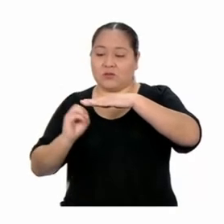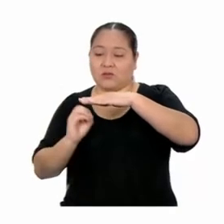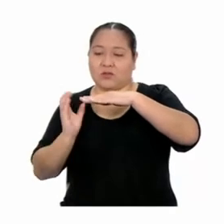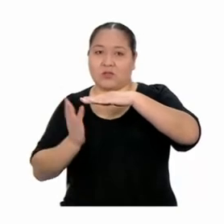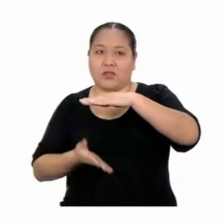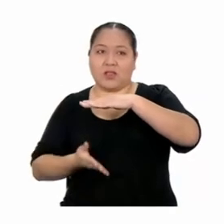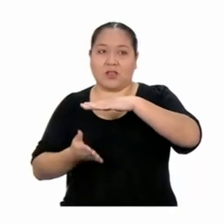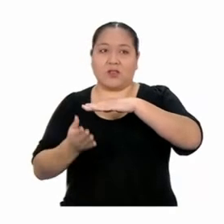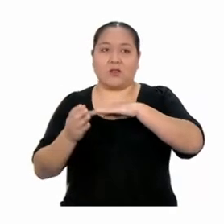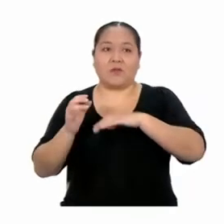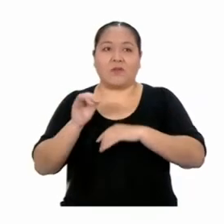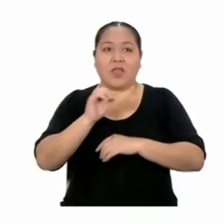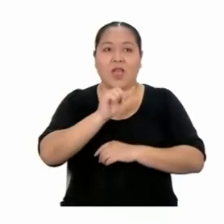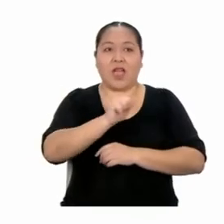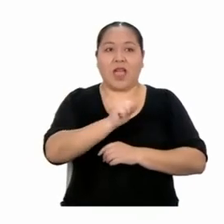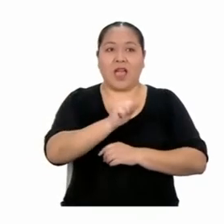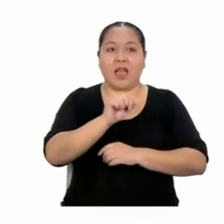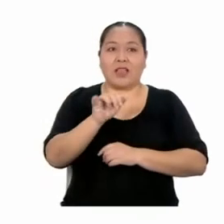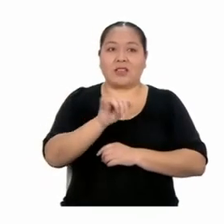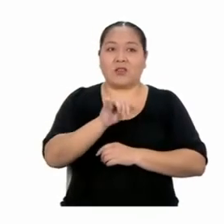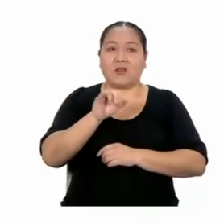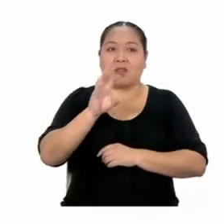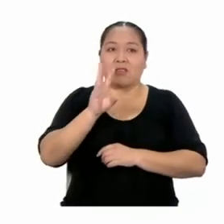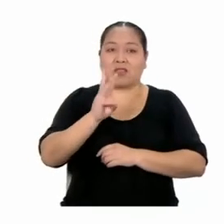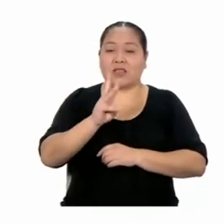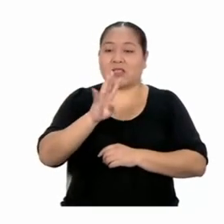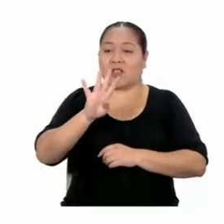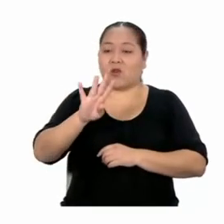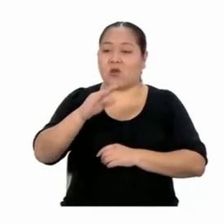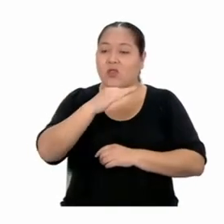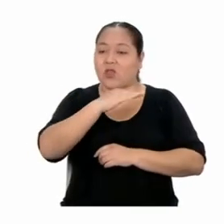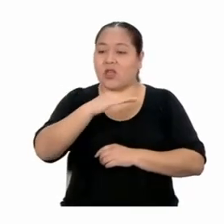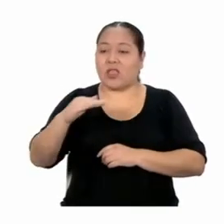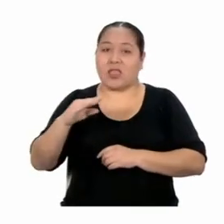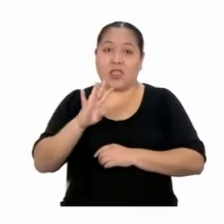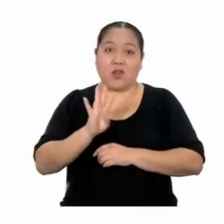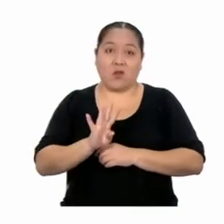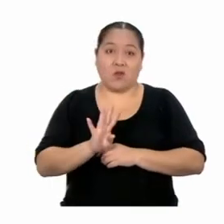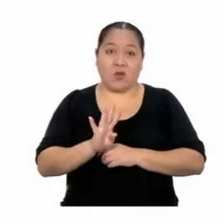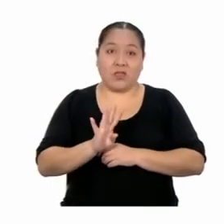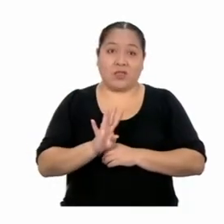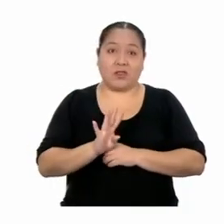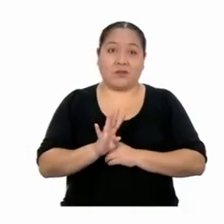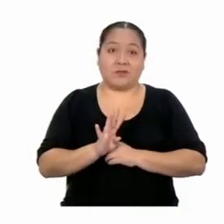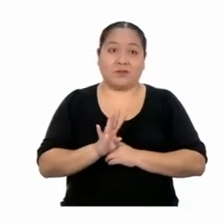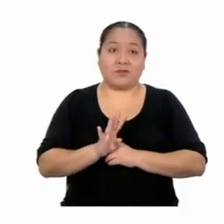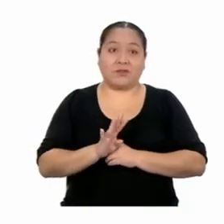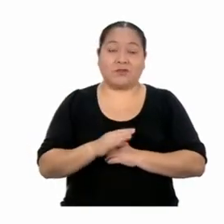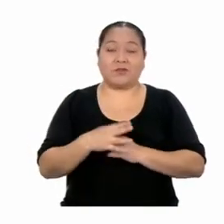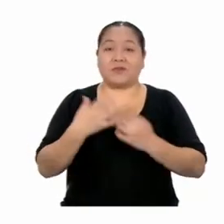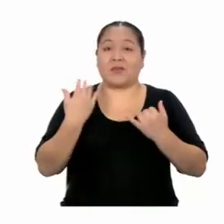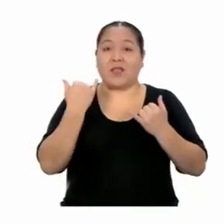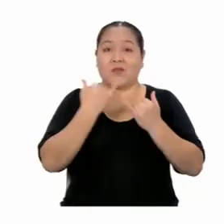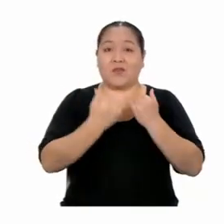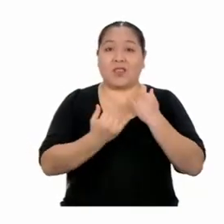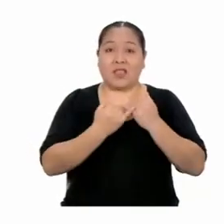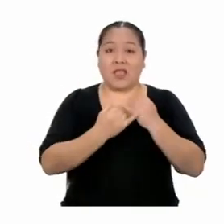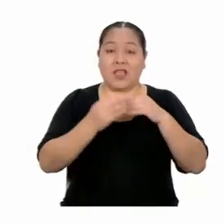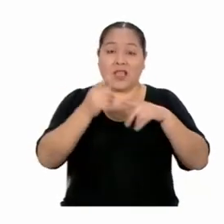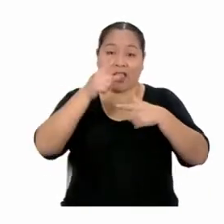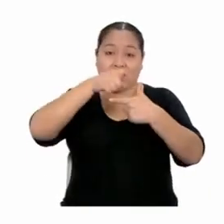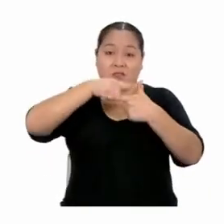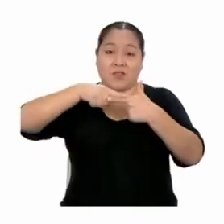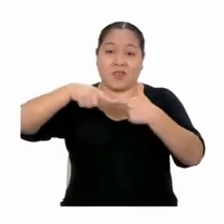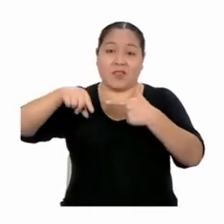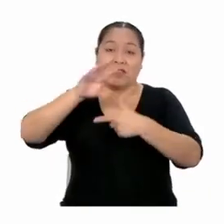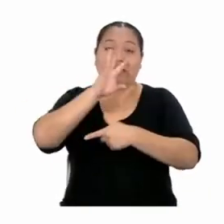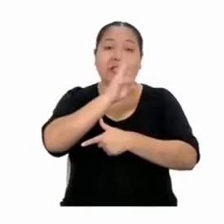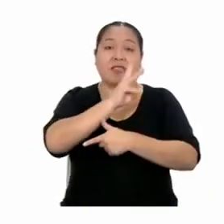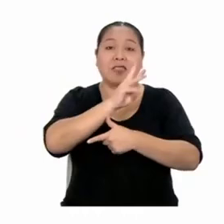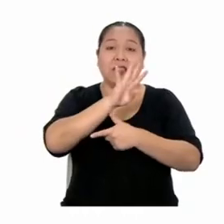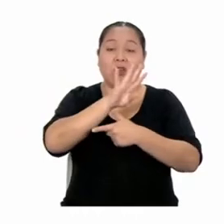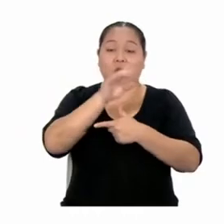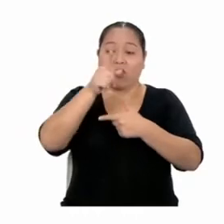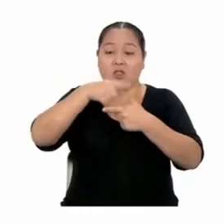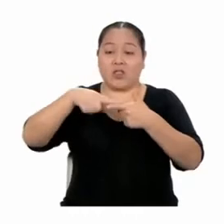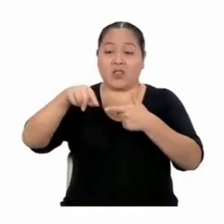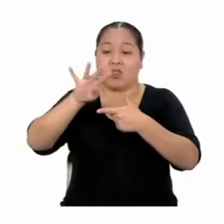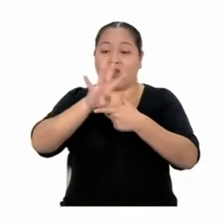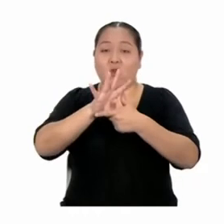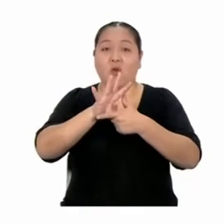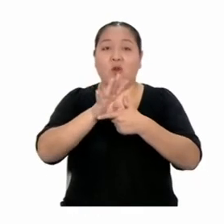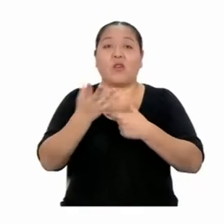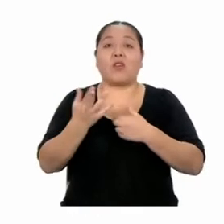A. A es igual a 64 entre 4. Finalmente, dividimos 64 entre 4